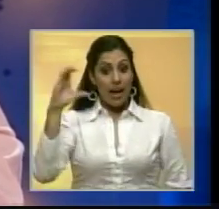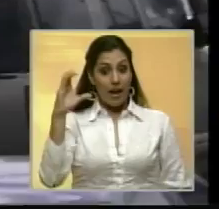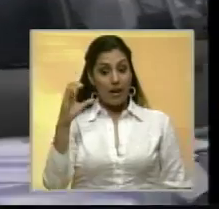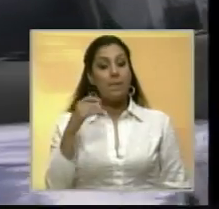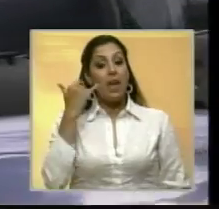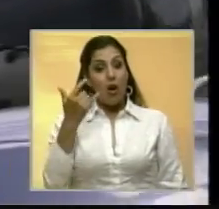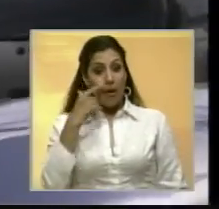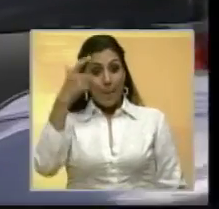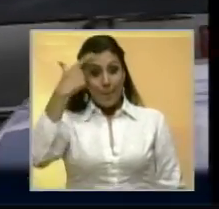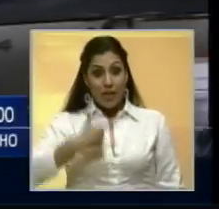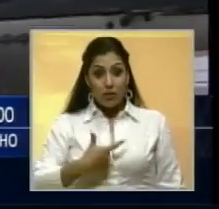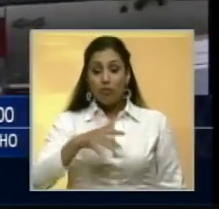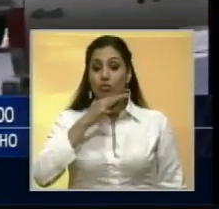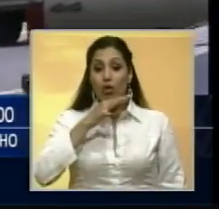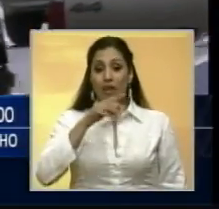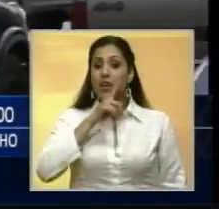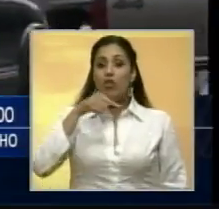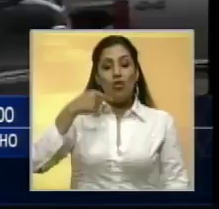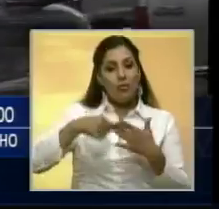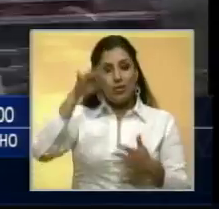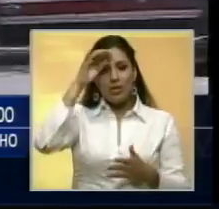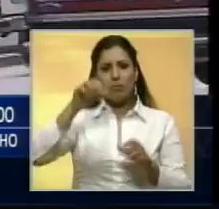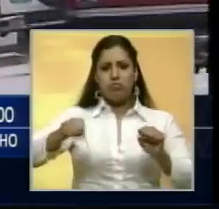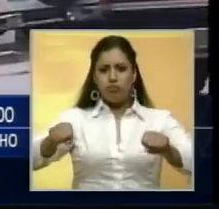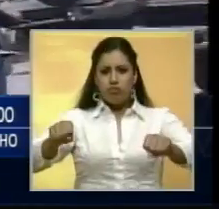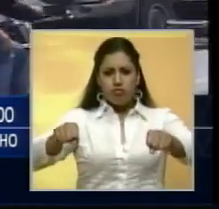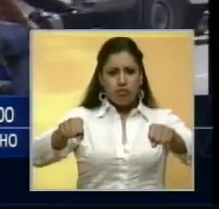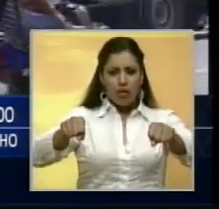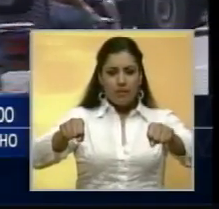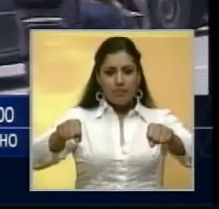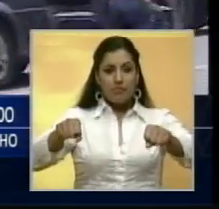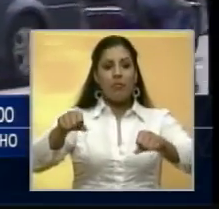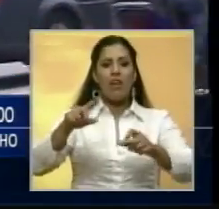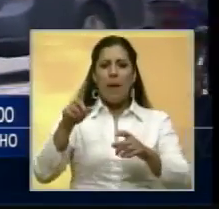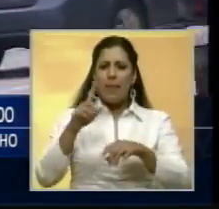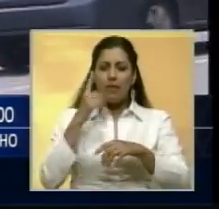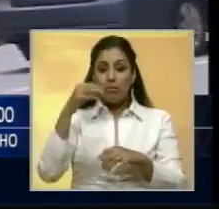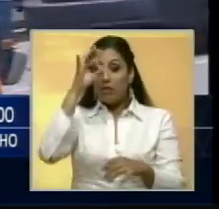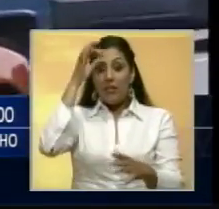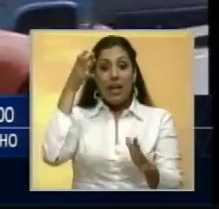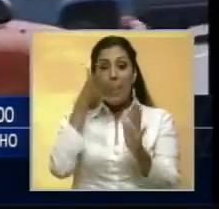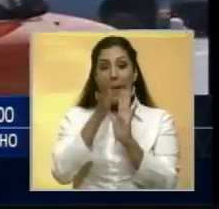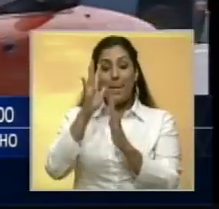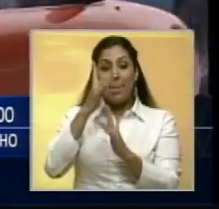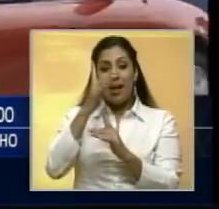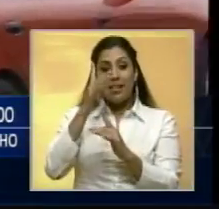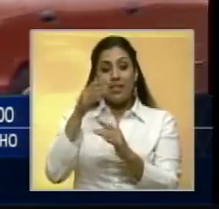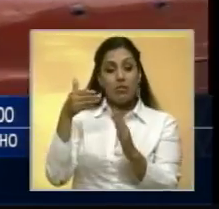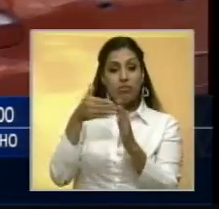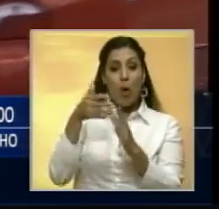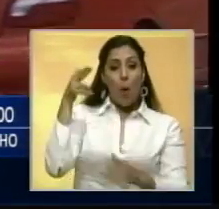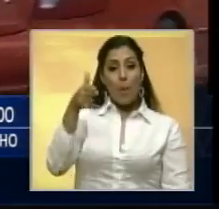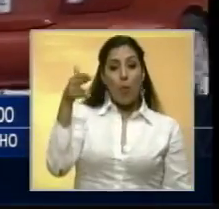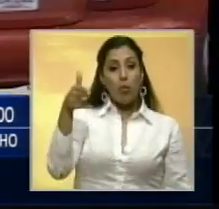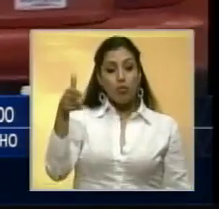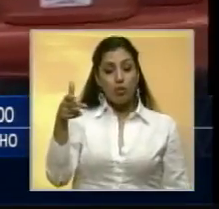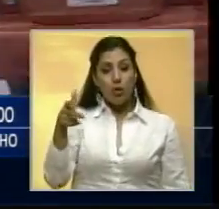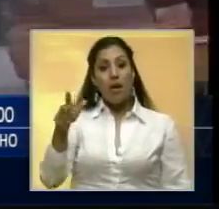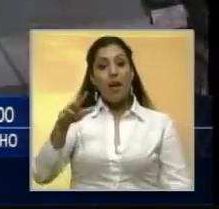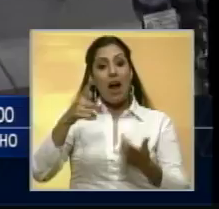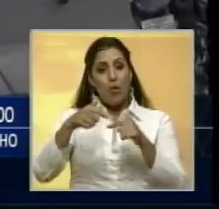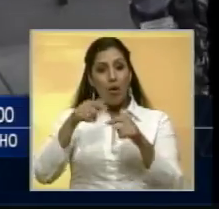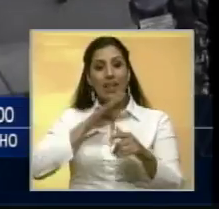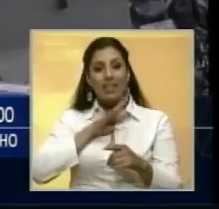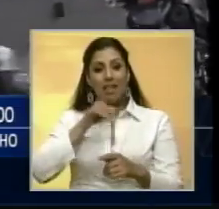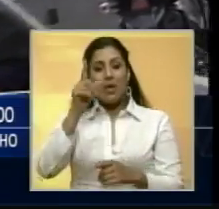Caracas. El funcionario, aún por identificar, circulaba en una motocicleta. De momento no se descarta que fuera atacado a tiros. En el lugar